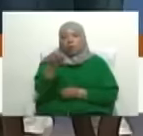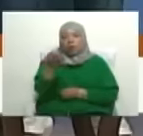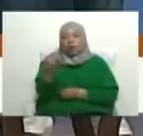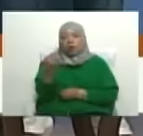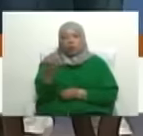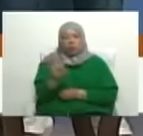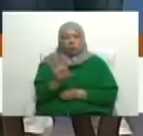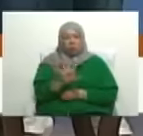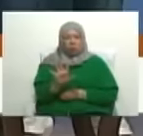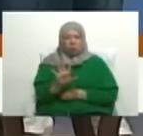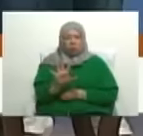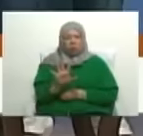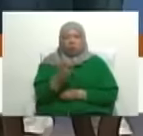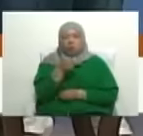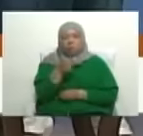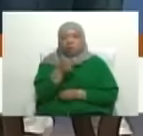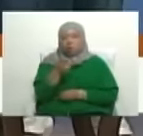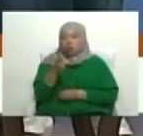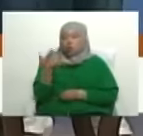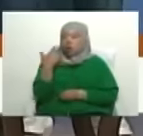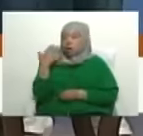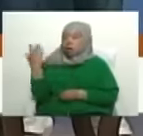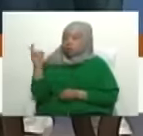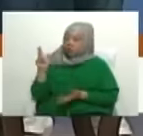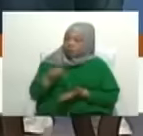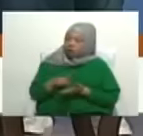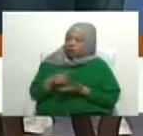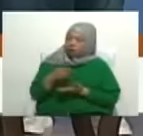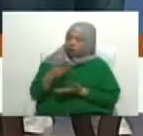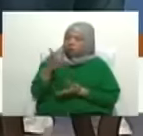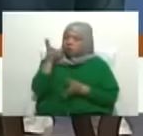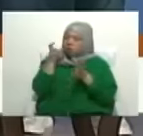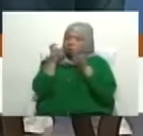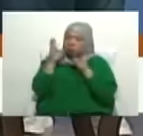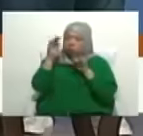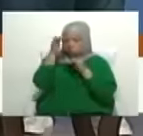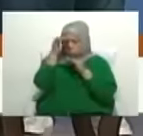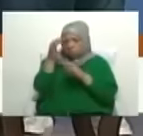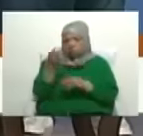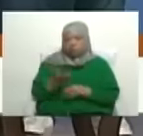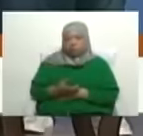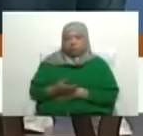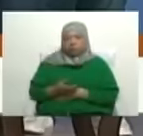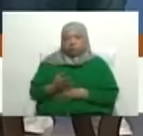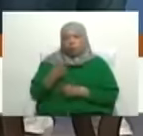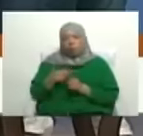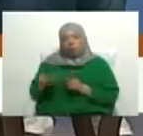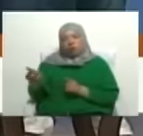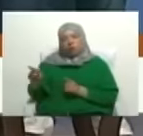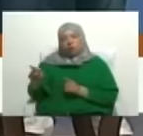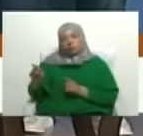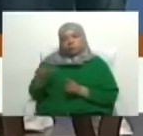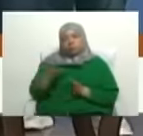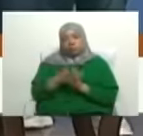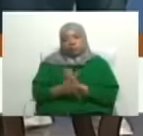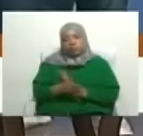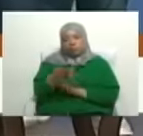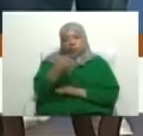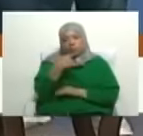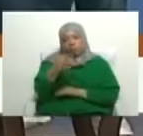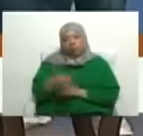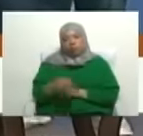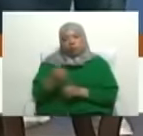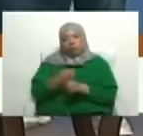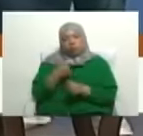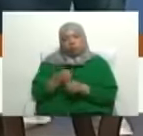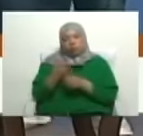Porque para nosotros periodistas son ustedes. Y representante de ONG, las ONG es otra cosa. La Cruz Roja para nosotros es una ONG. Eso